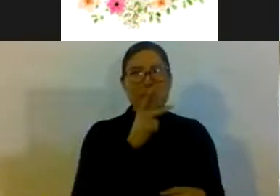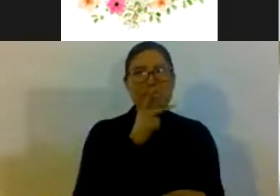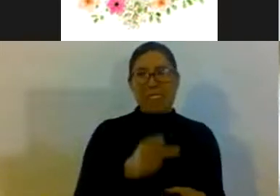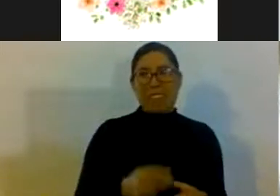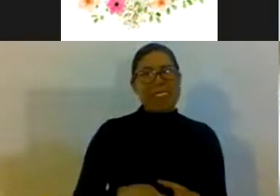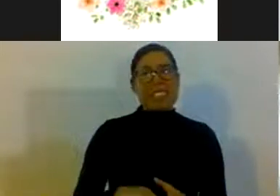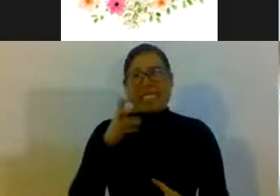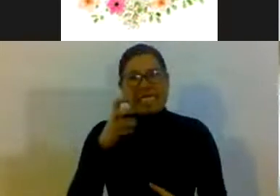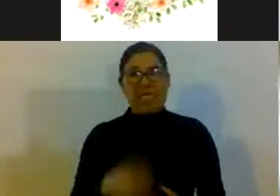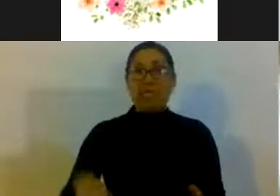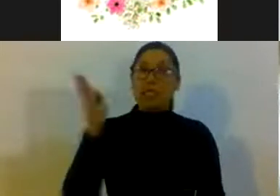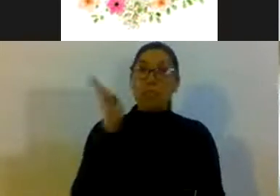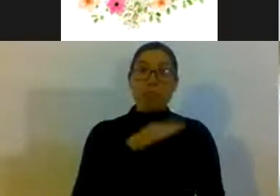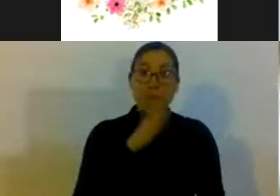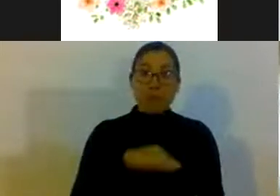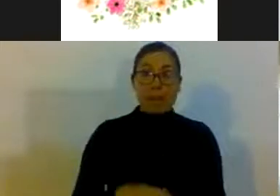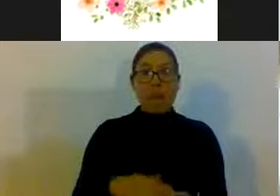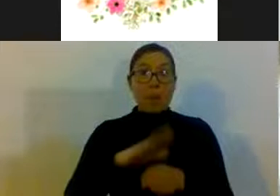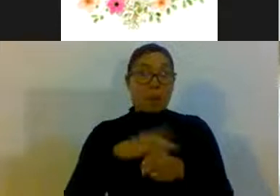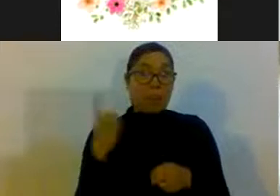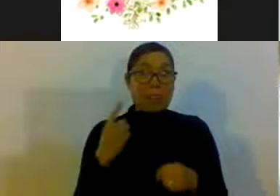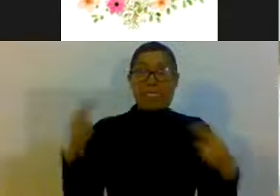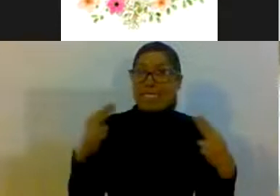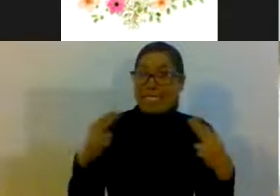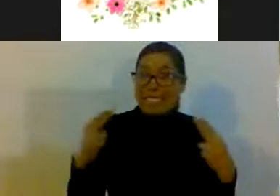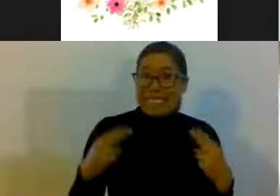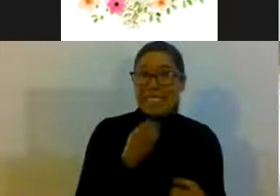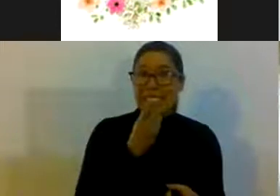Entonces, donde yo trabajo, tengo